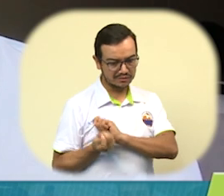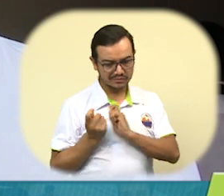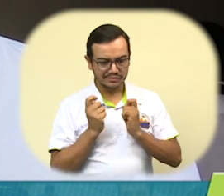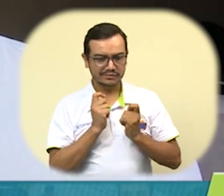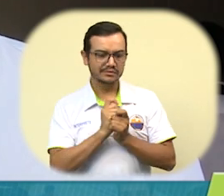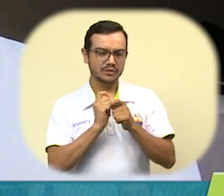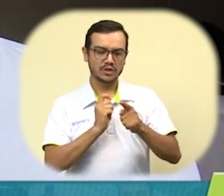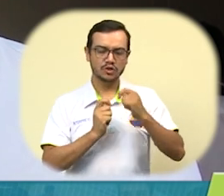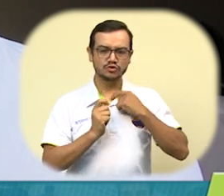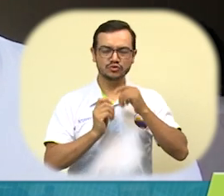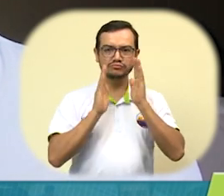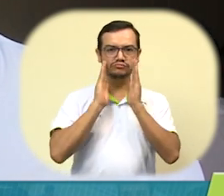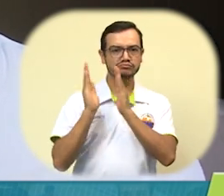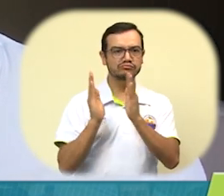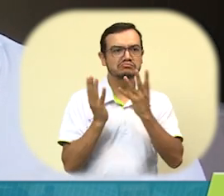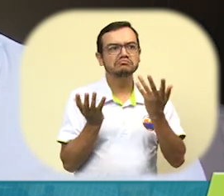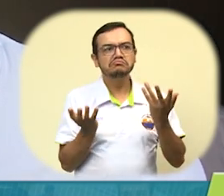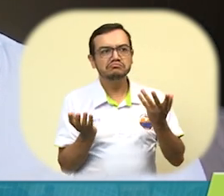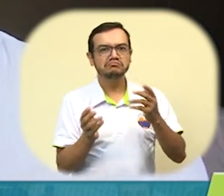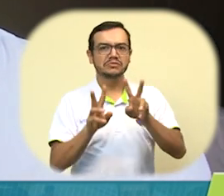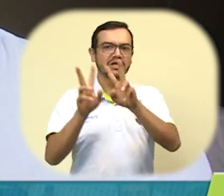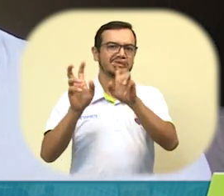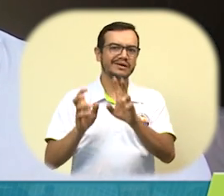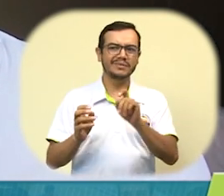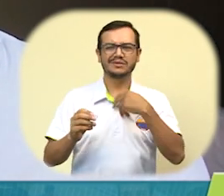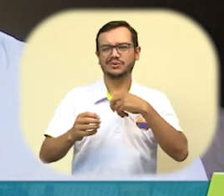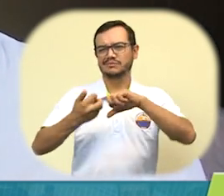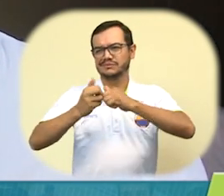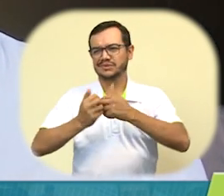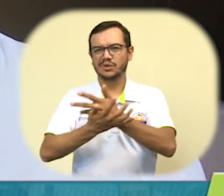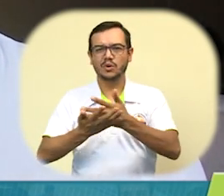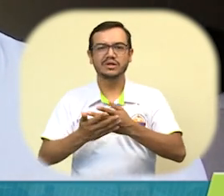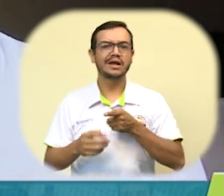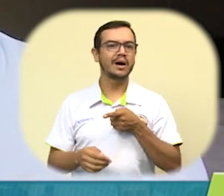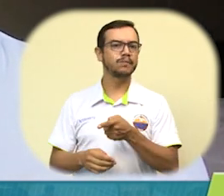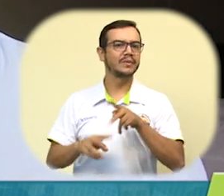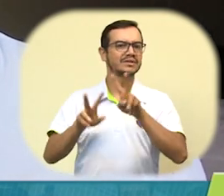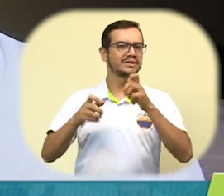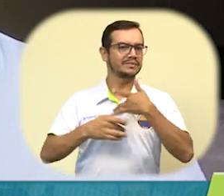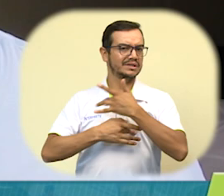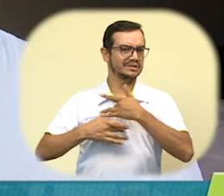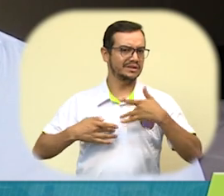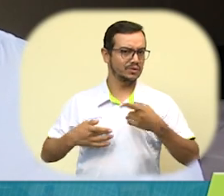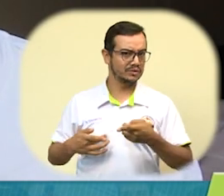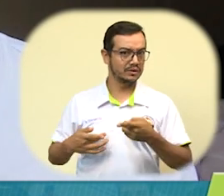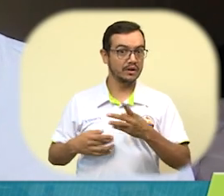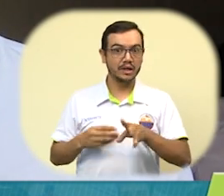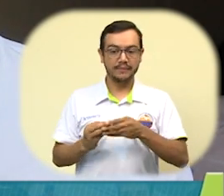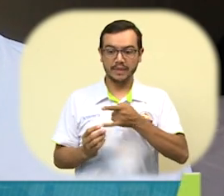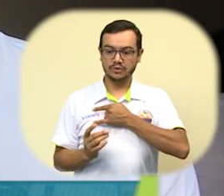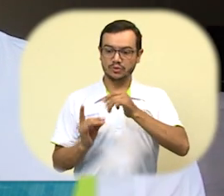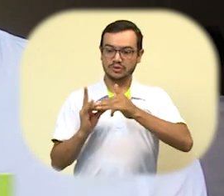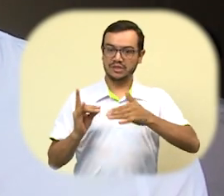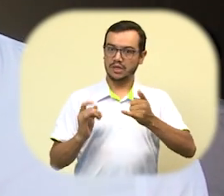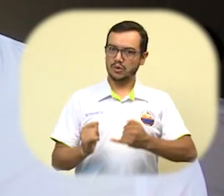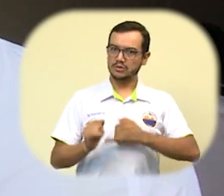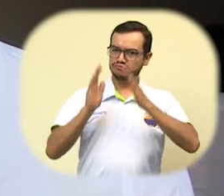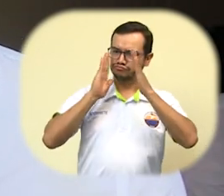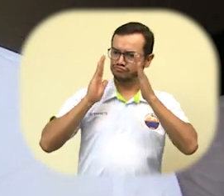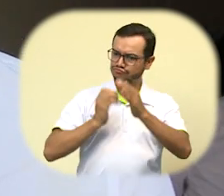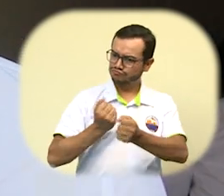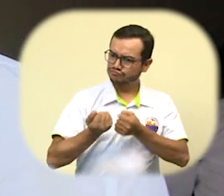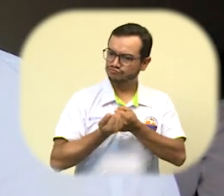la realidad de la atención de algunos problemáticas del campo de la salud. Y la universidad hoy tiene un